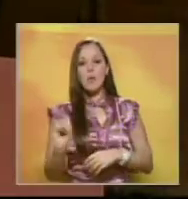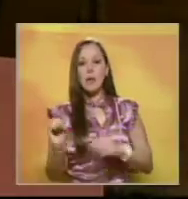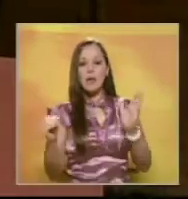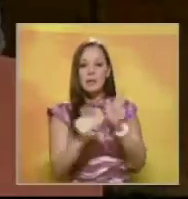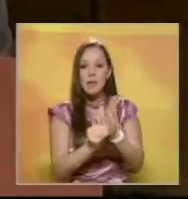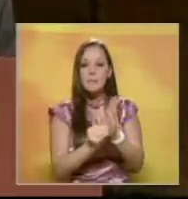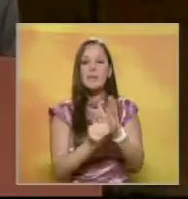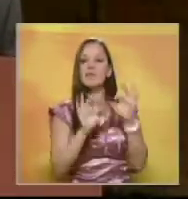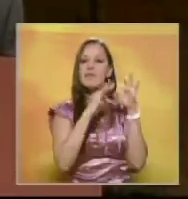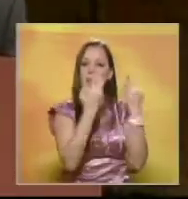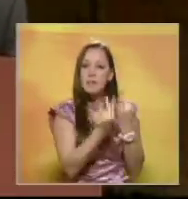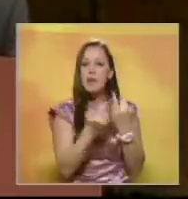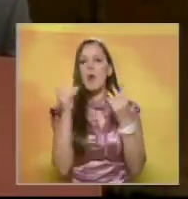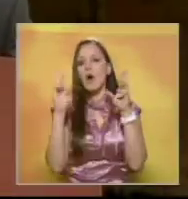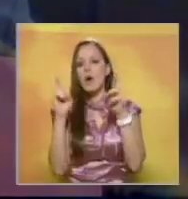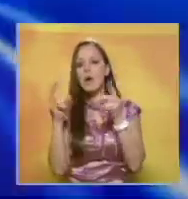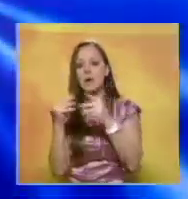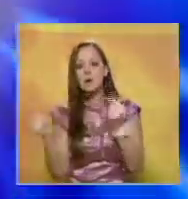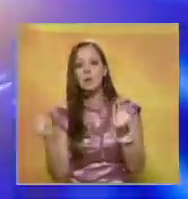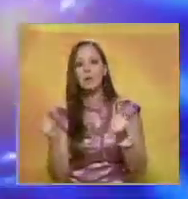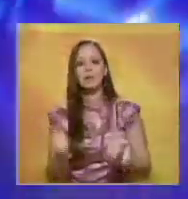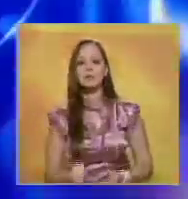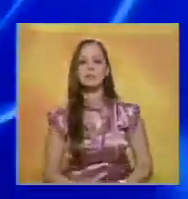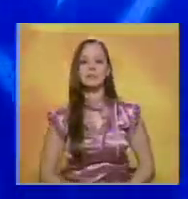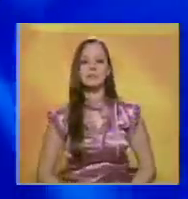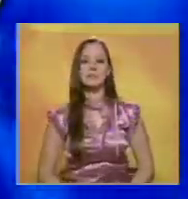de Santander pueda ser resuelta.